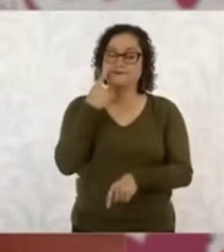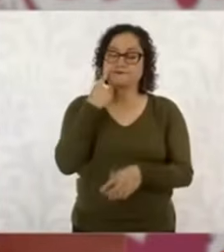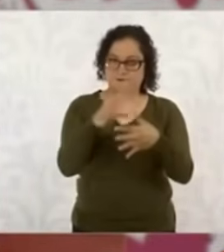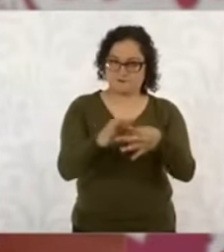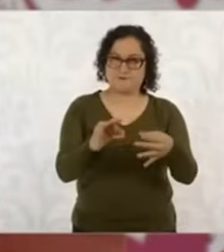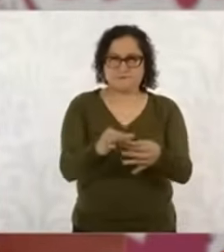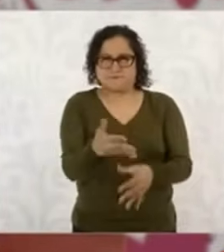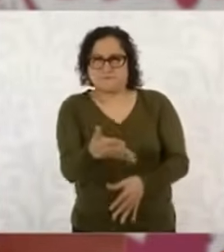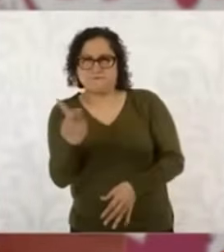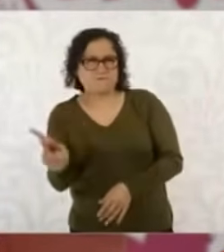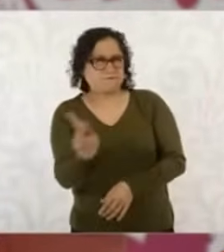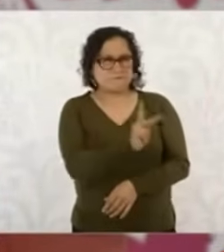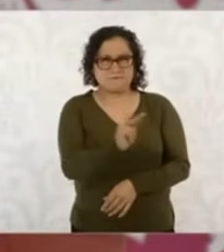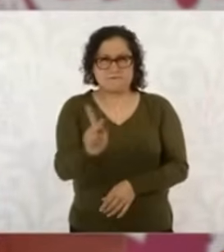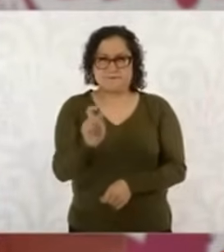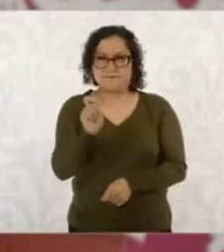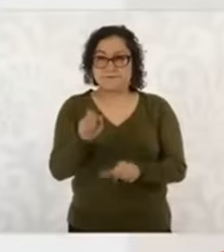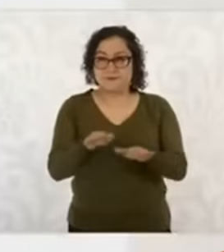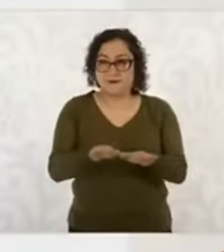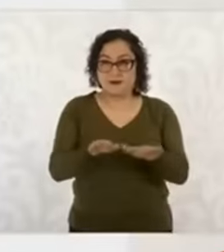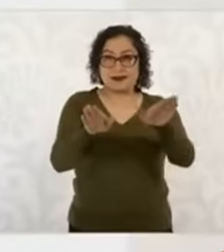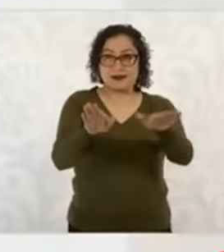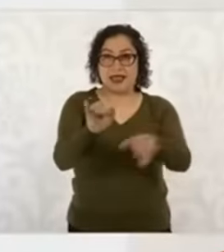costó 75,000 millones.